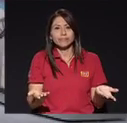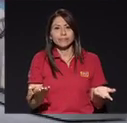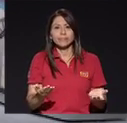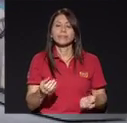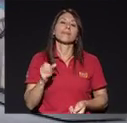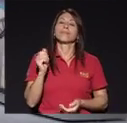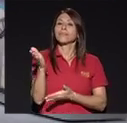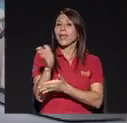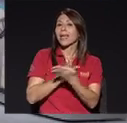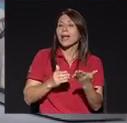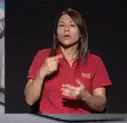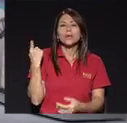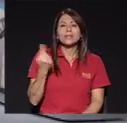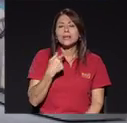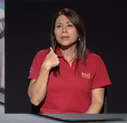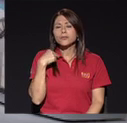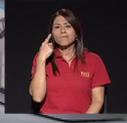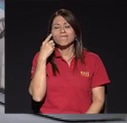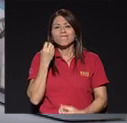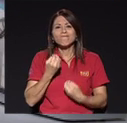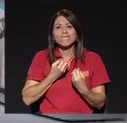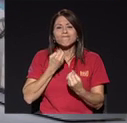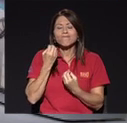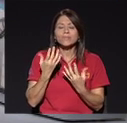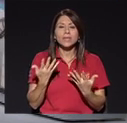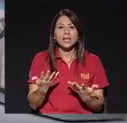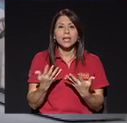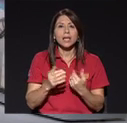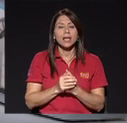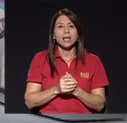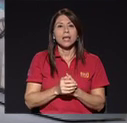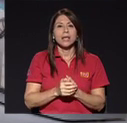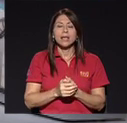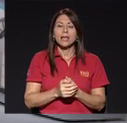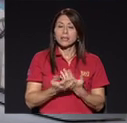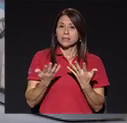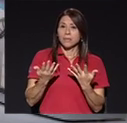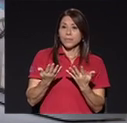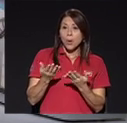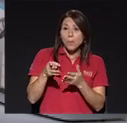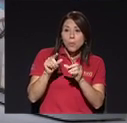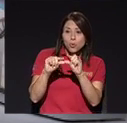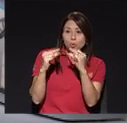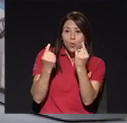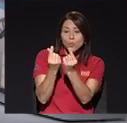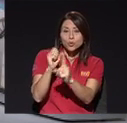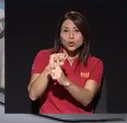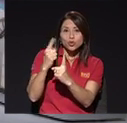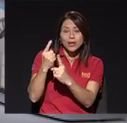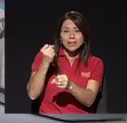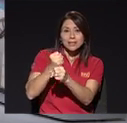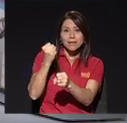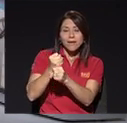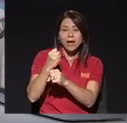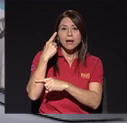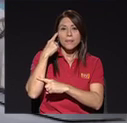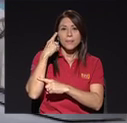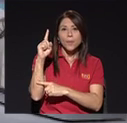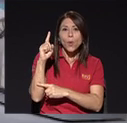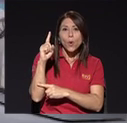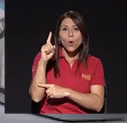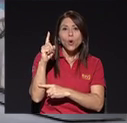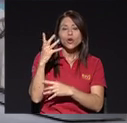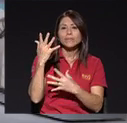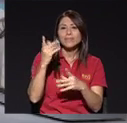Hay algo que siempre me ha intrigado, es que se mira como valeroso aquellos grupos sociales que trabajan